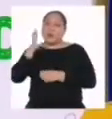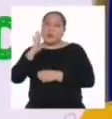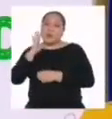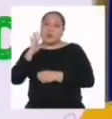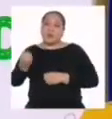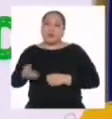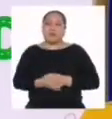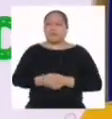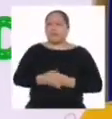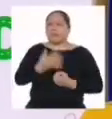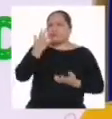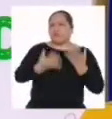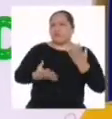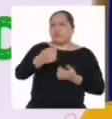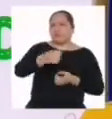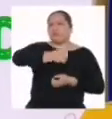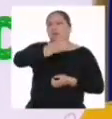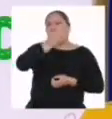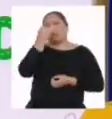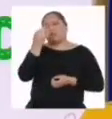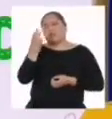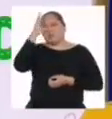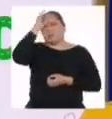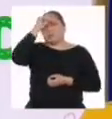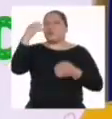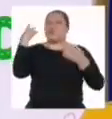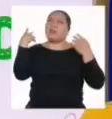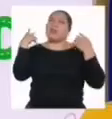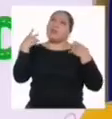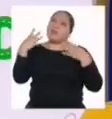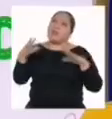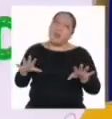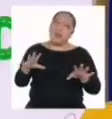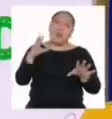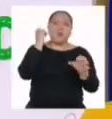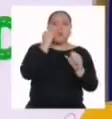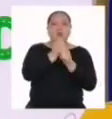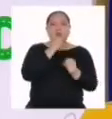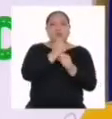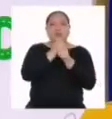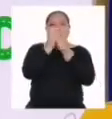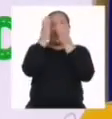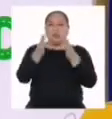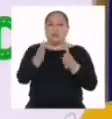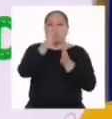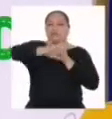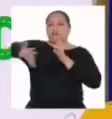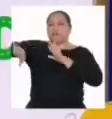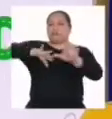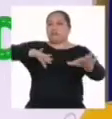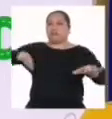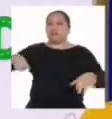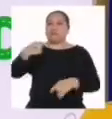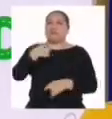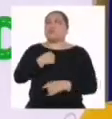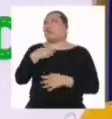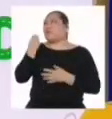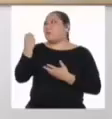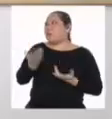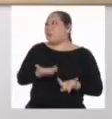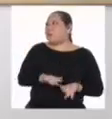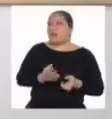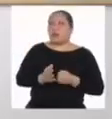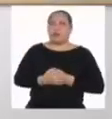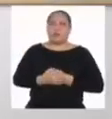algunas chicas y chicos se preguntarán, pero si ya los trabajadores separan los residuos, ¿por qué tendría que